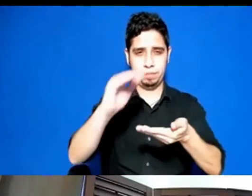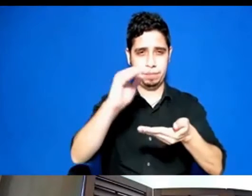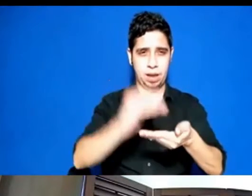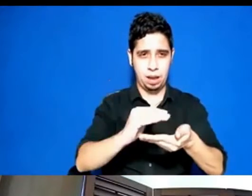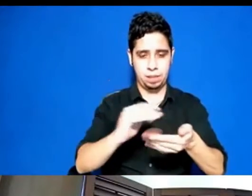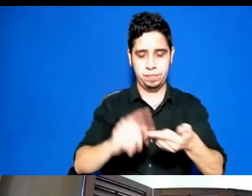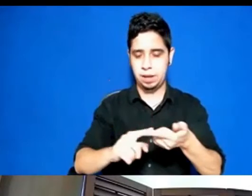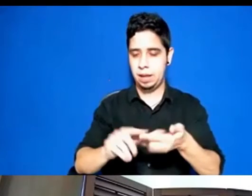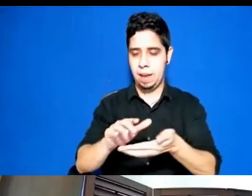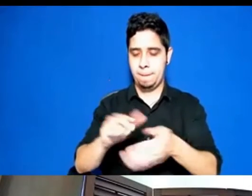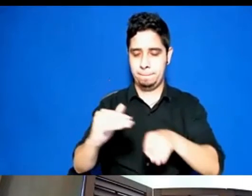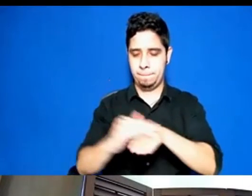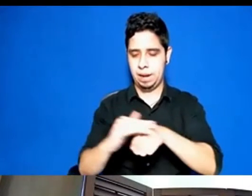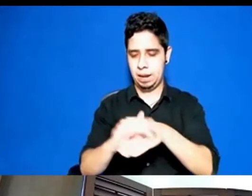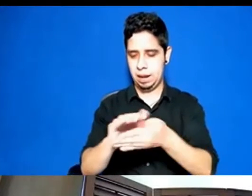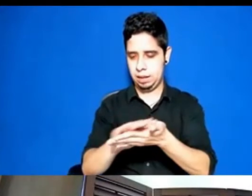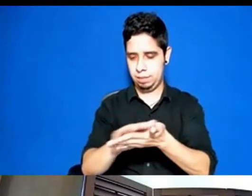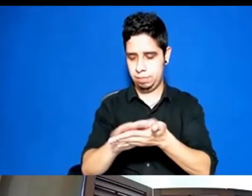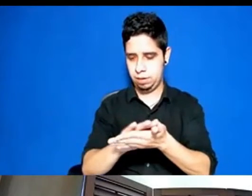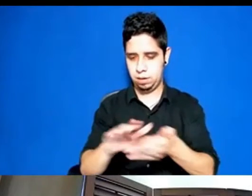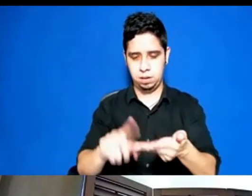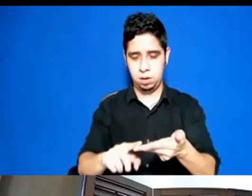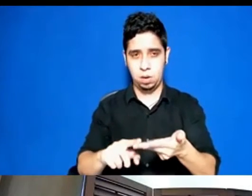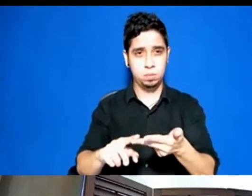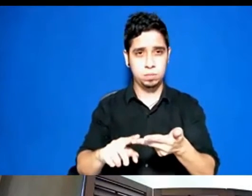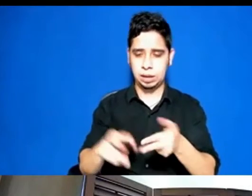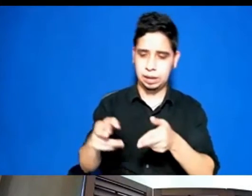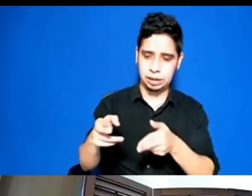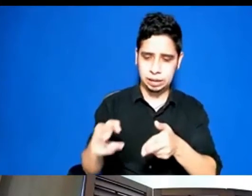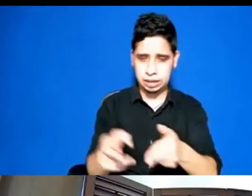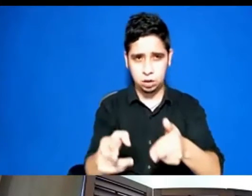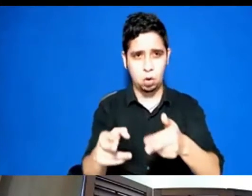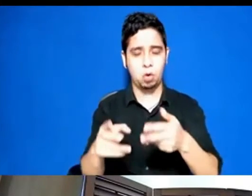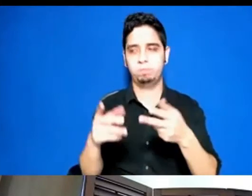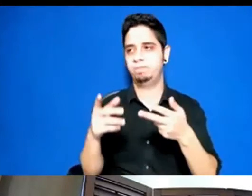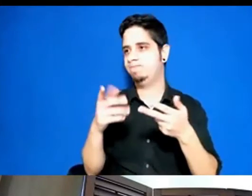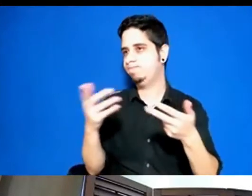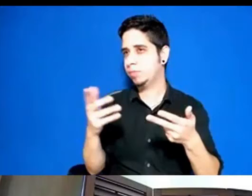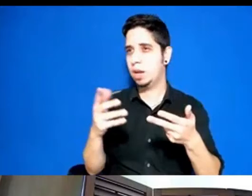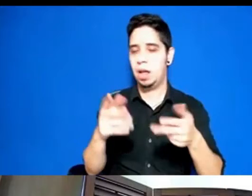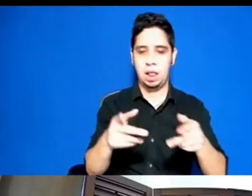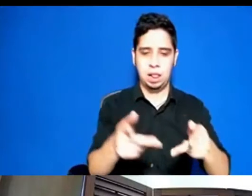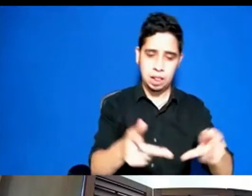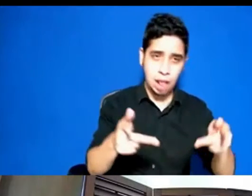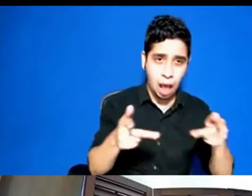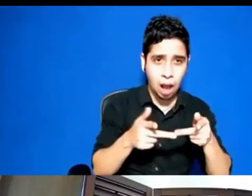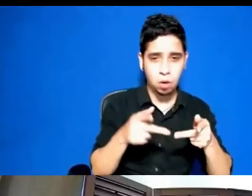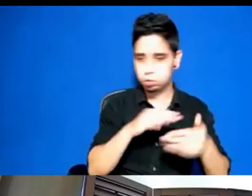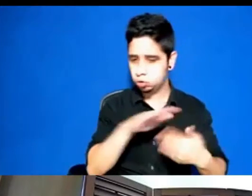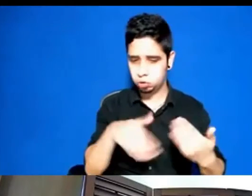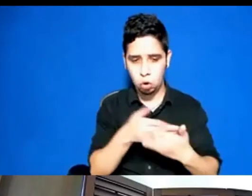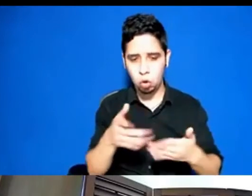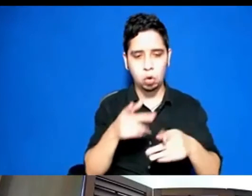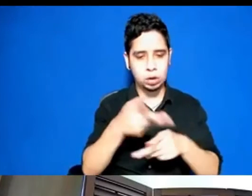nuestras playas limpias, nuestro cuerpo de agua limpio, porque toda esa basura llega al mar, al estuario, que